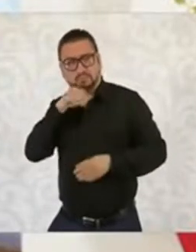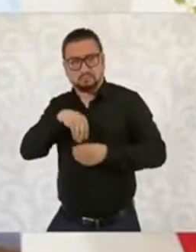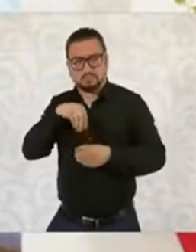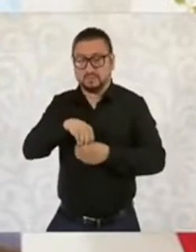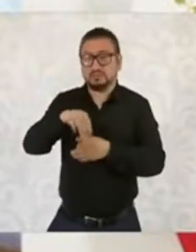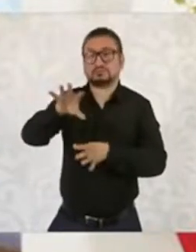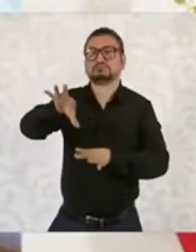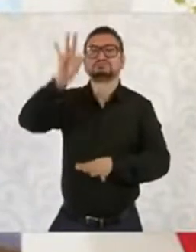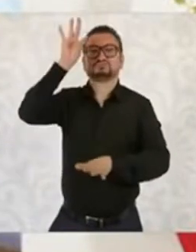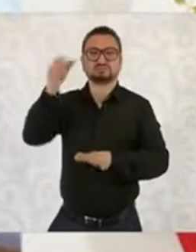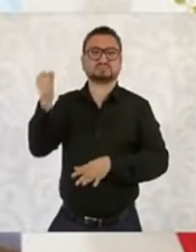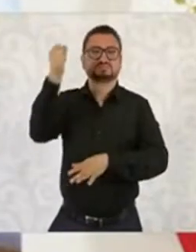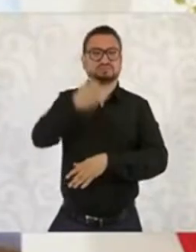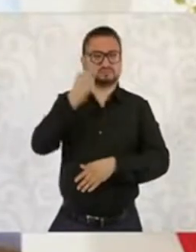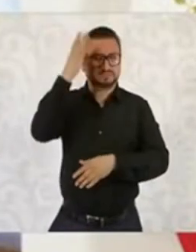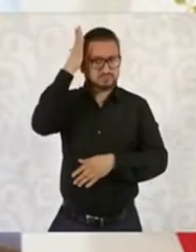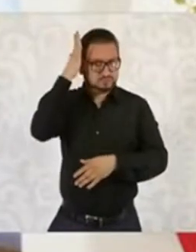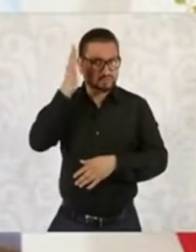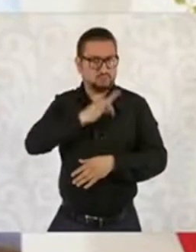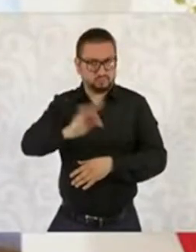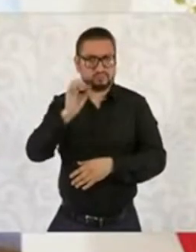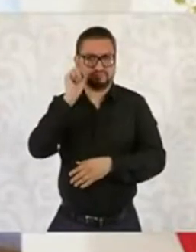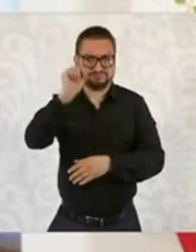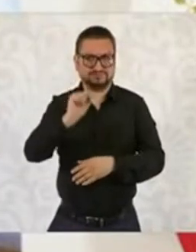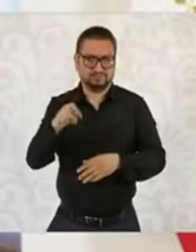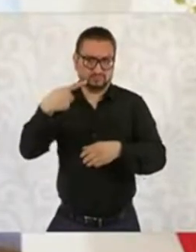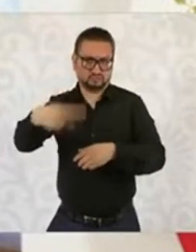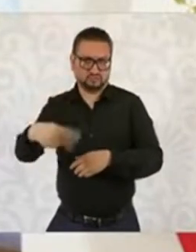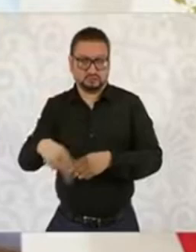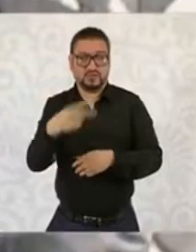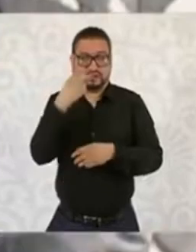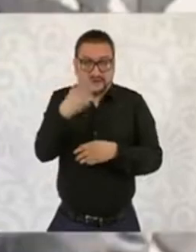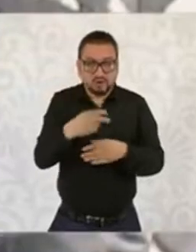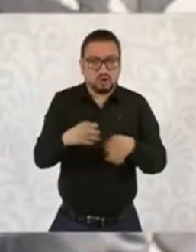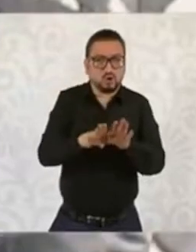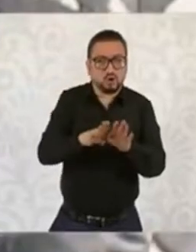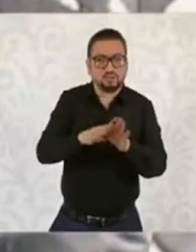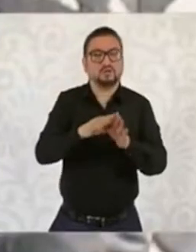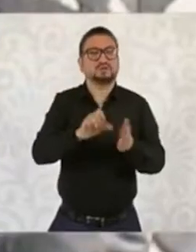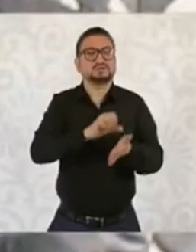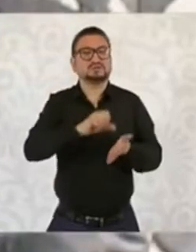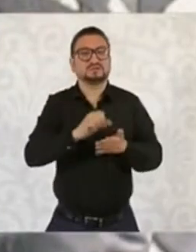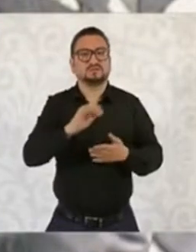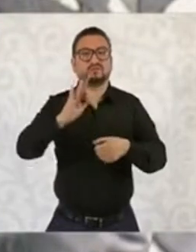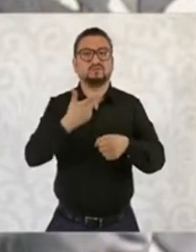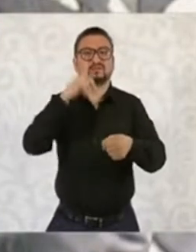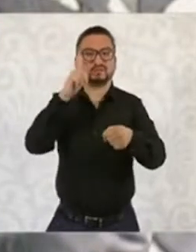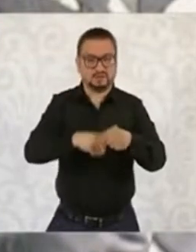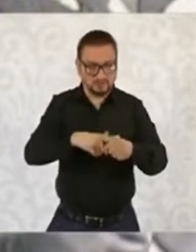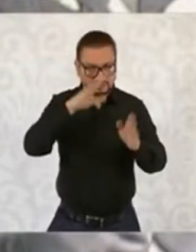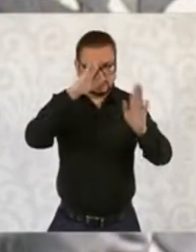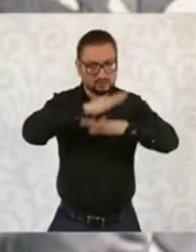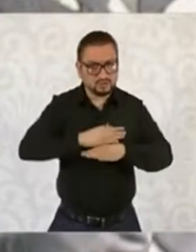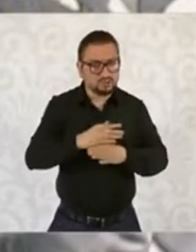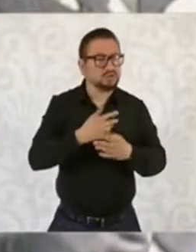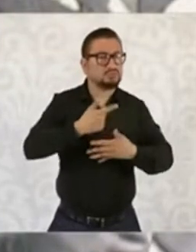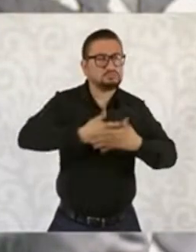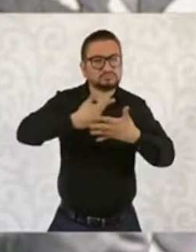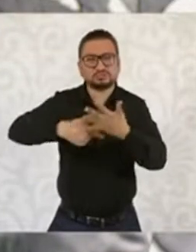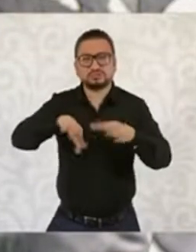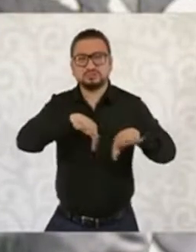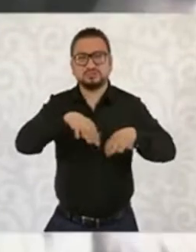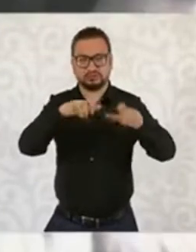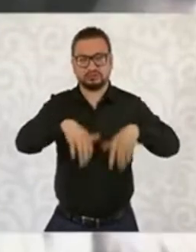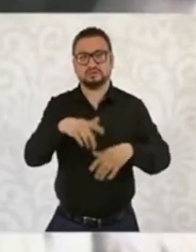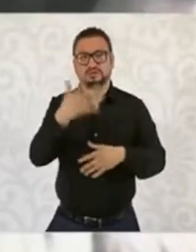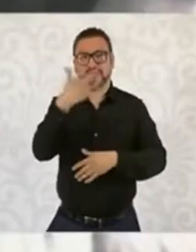sus dirigentes. Esto además se hace en seguimiento con el Centro Federal de Conciliación y Registro Laboral, que ha realizado